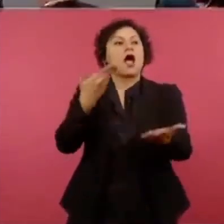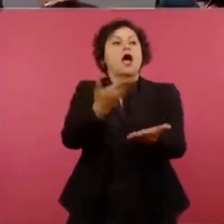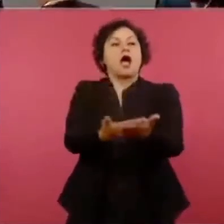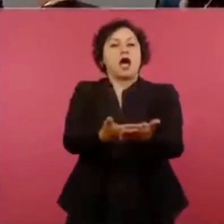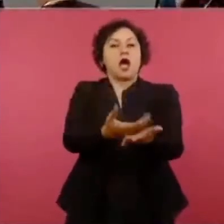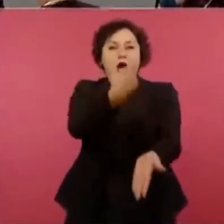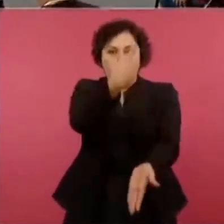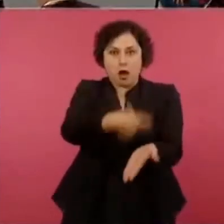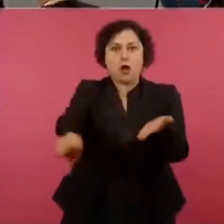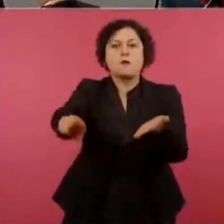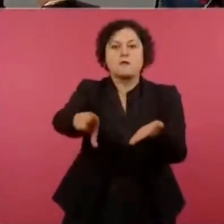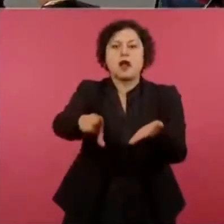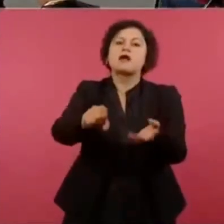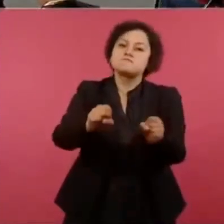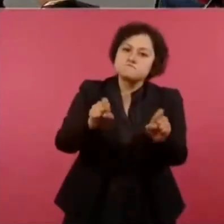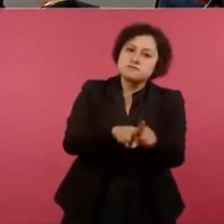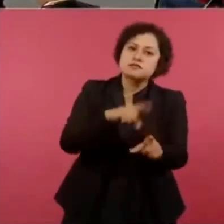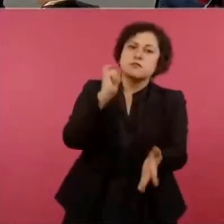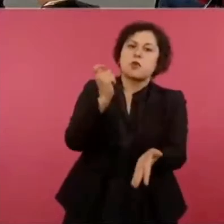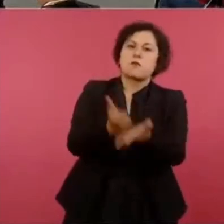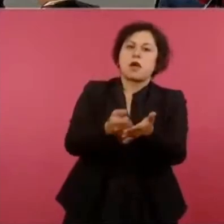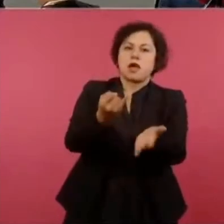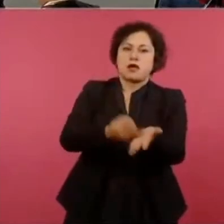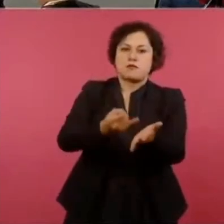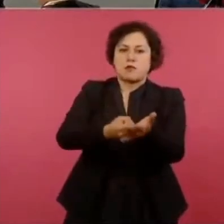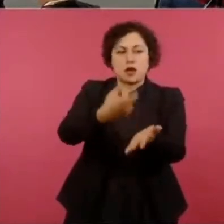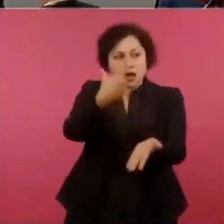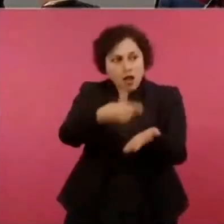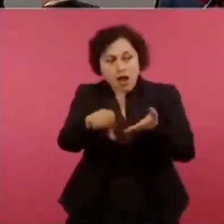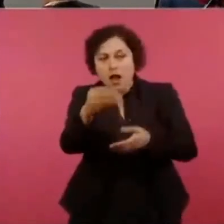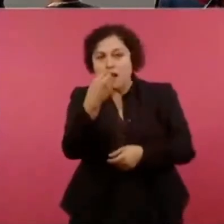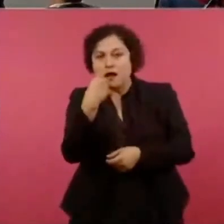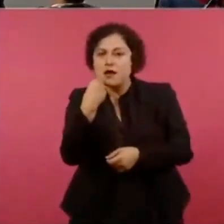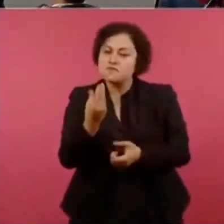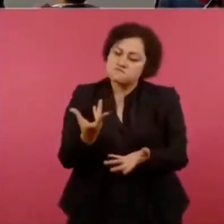Pero en todo lo demás hay que pagar impuestos